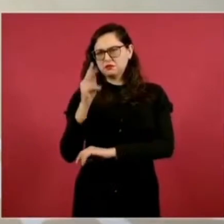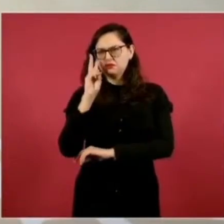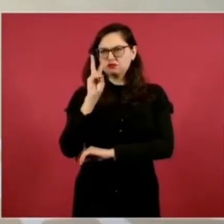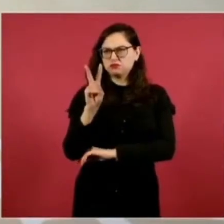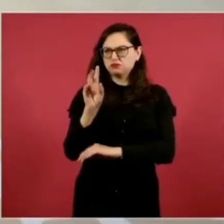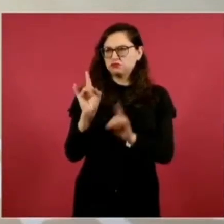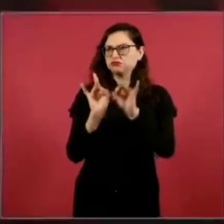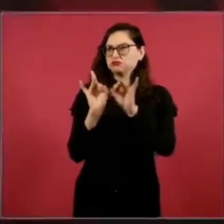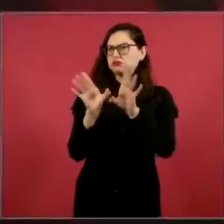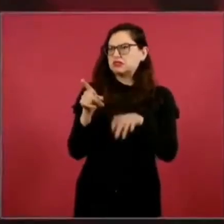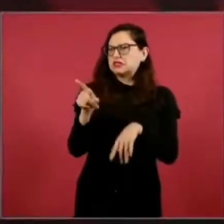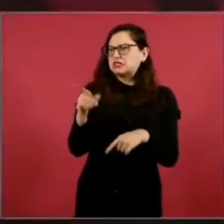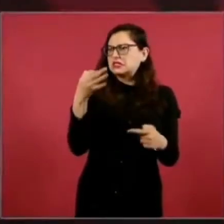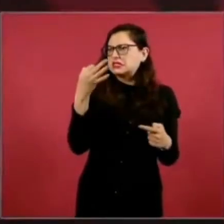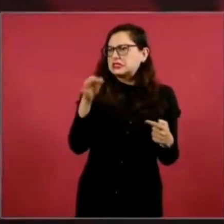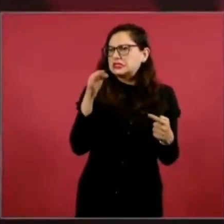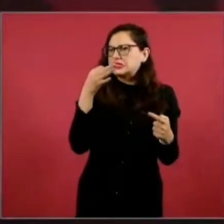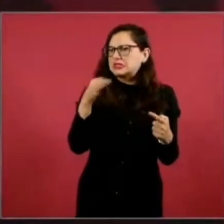vulgaridades